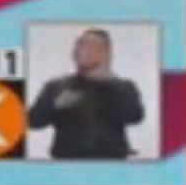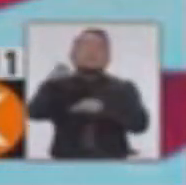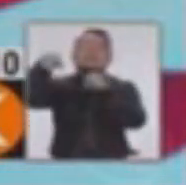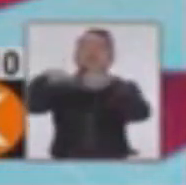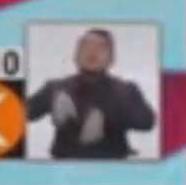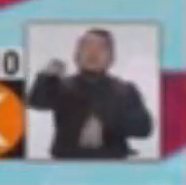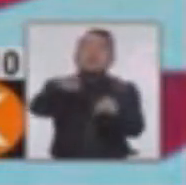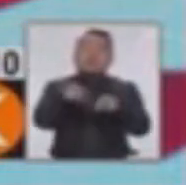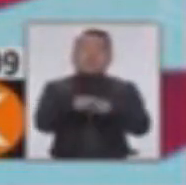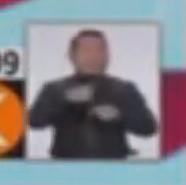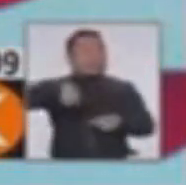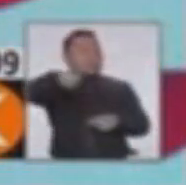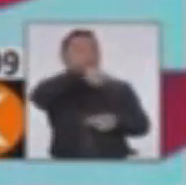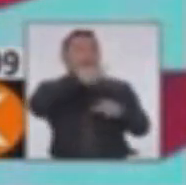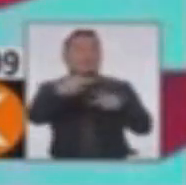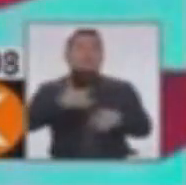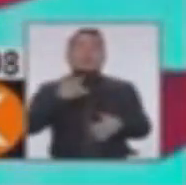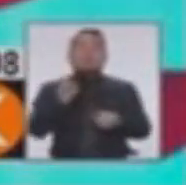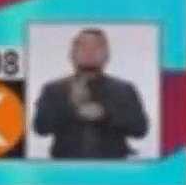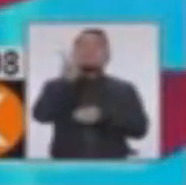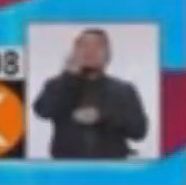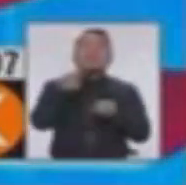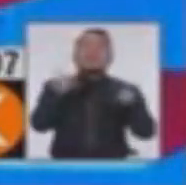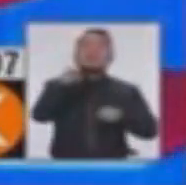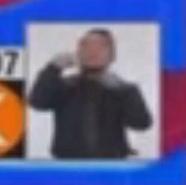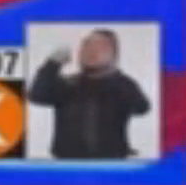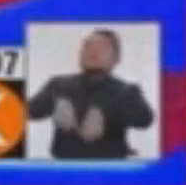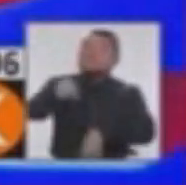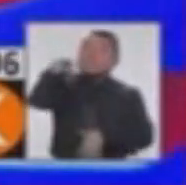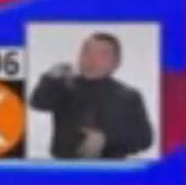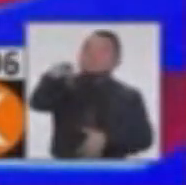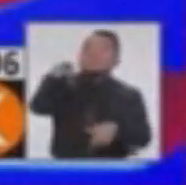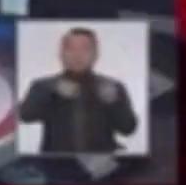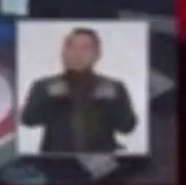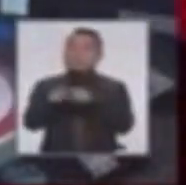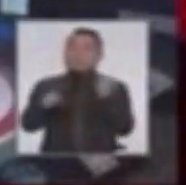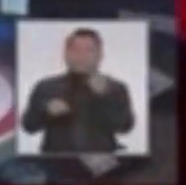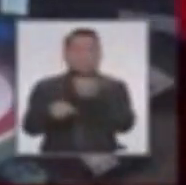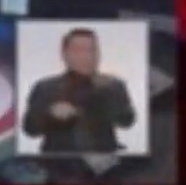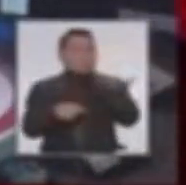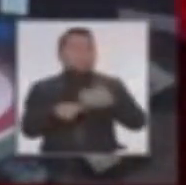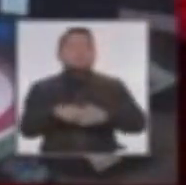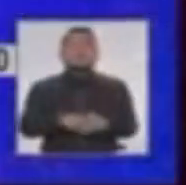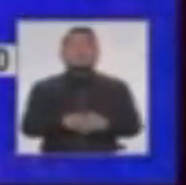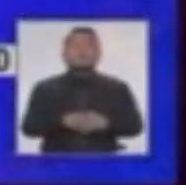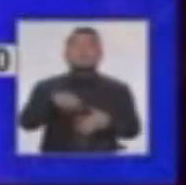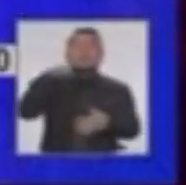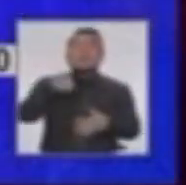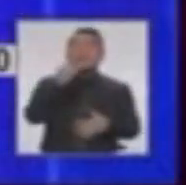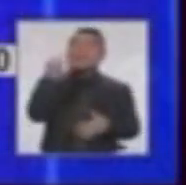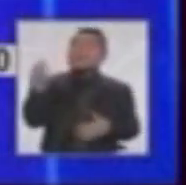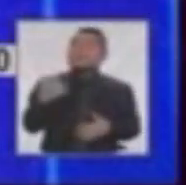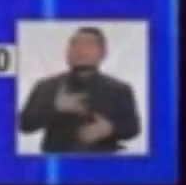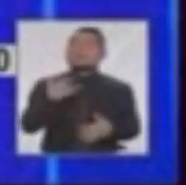representamos el cambio y le hemos dicho las cosas que corresponden, porque siempre hablamos con la verdad. ¿No crees que se te pasó un poquito la mano haciendo esa broma del chaleco